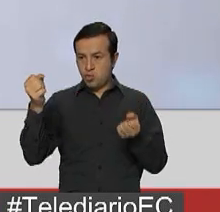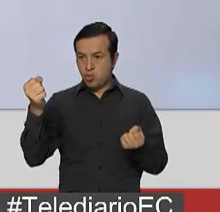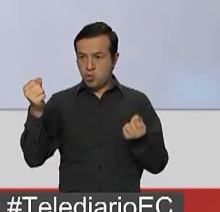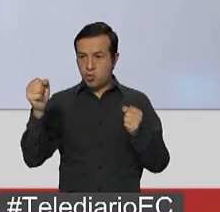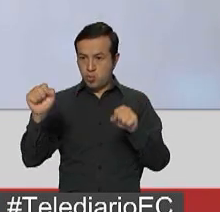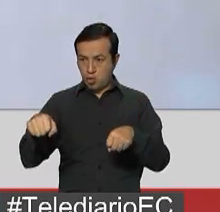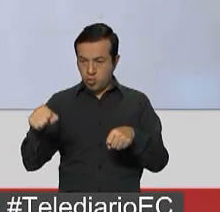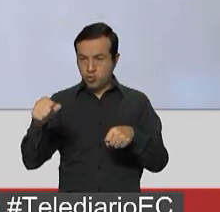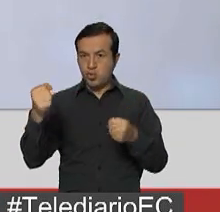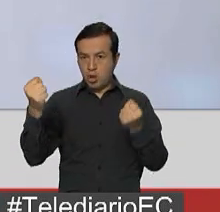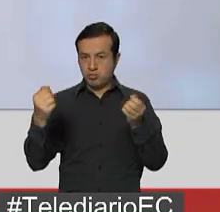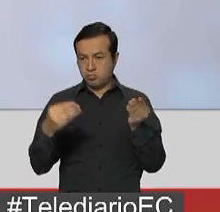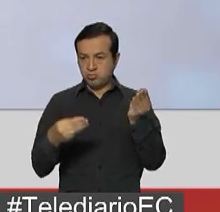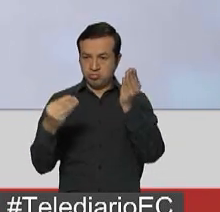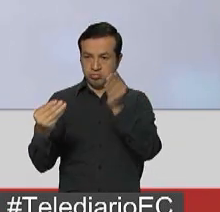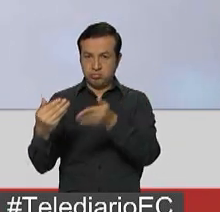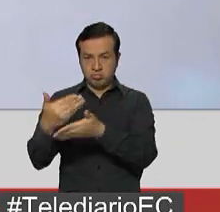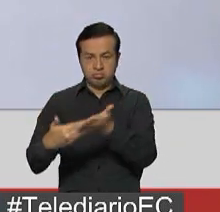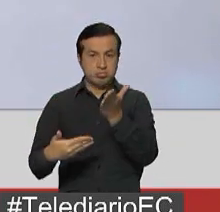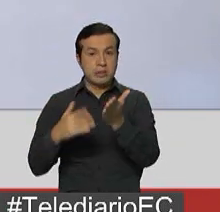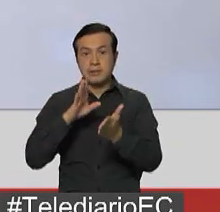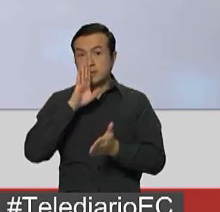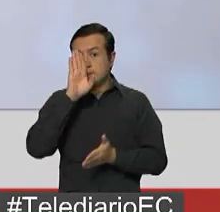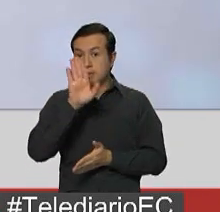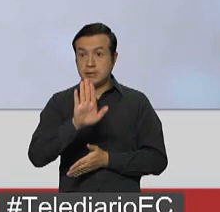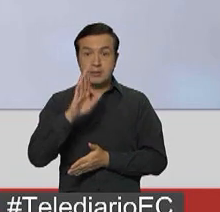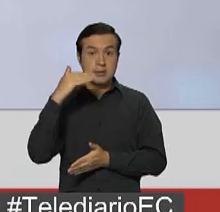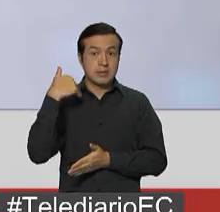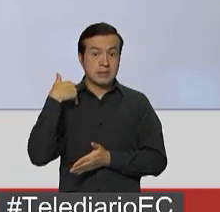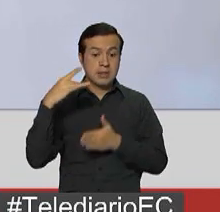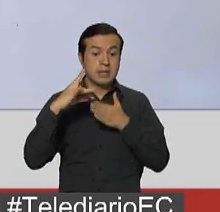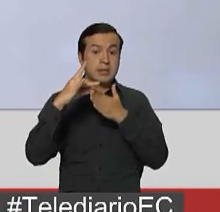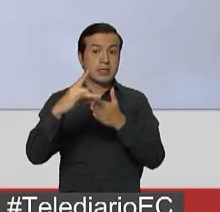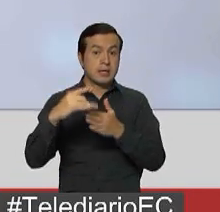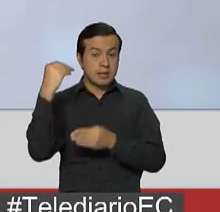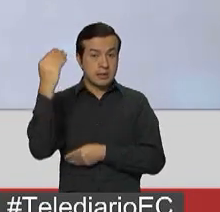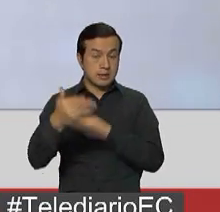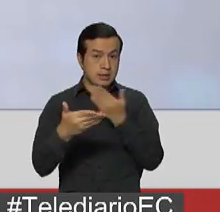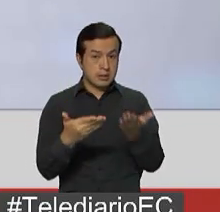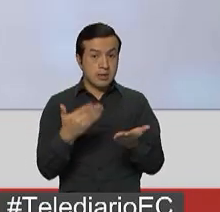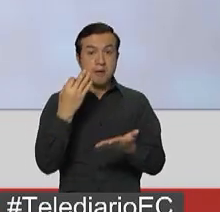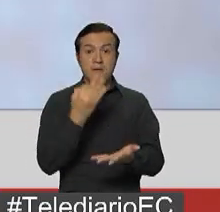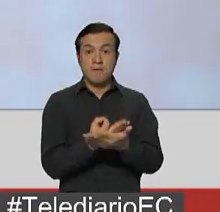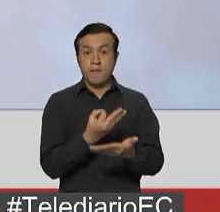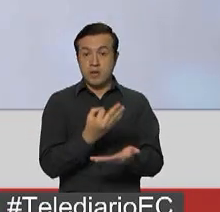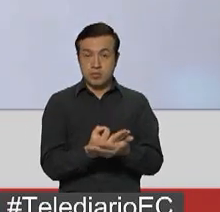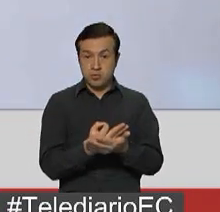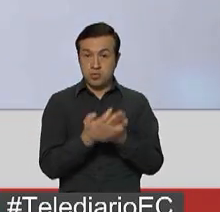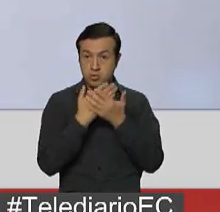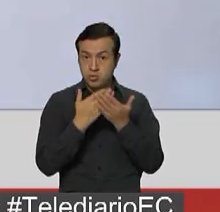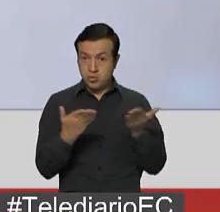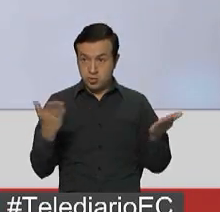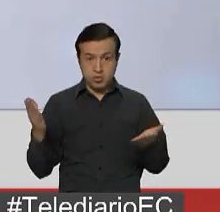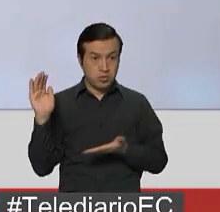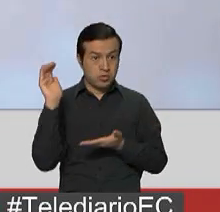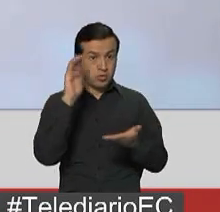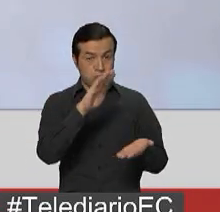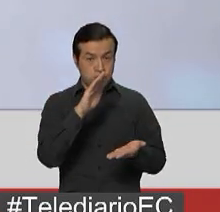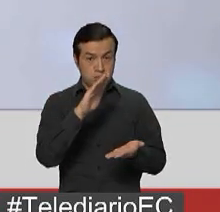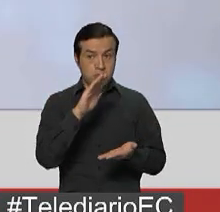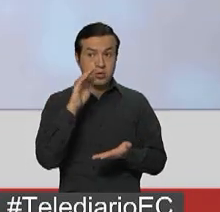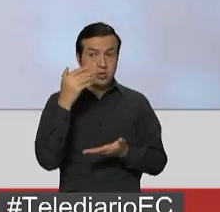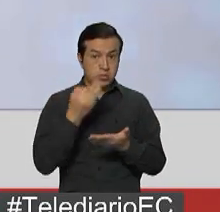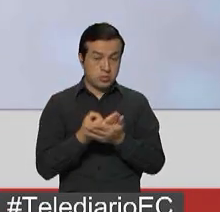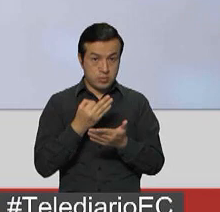funcionando de verdad siempre exportar la guía de remisión por la factura del producto que se está comercializando que